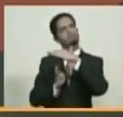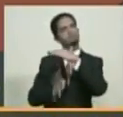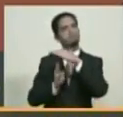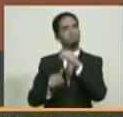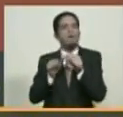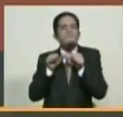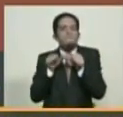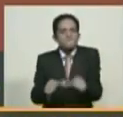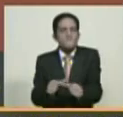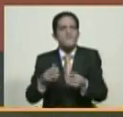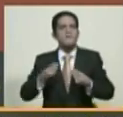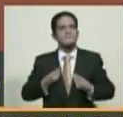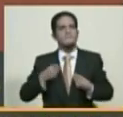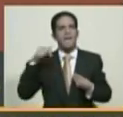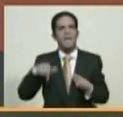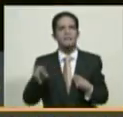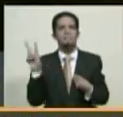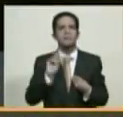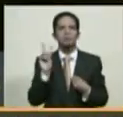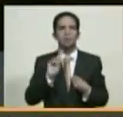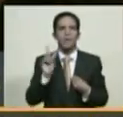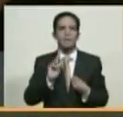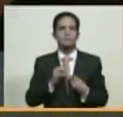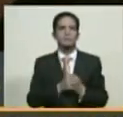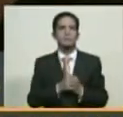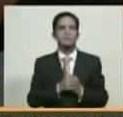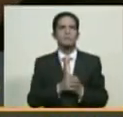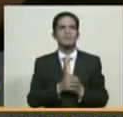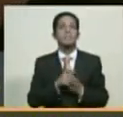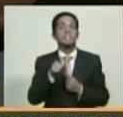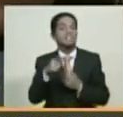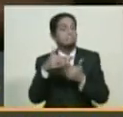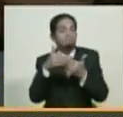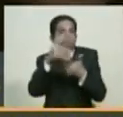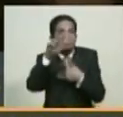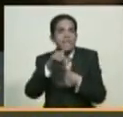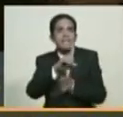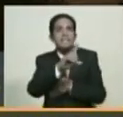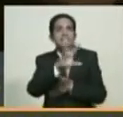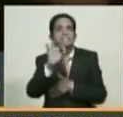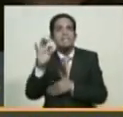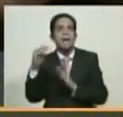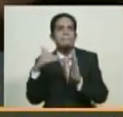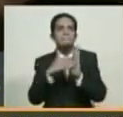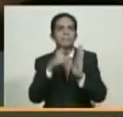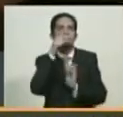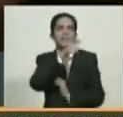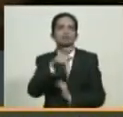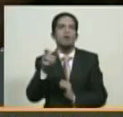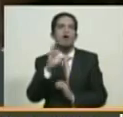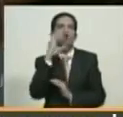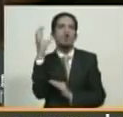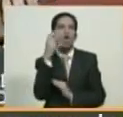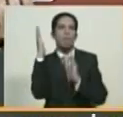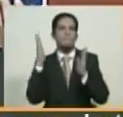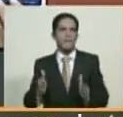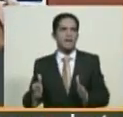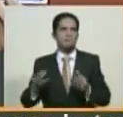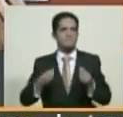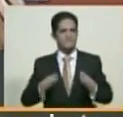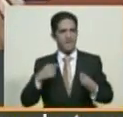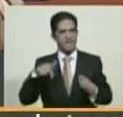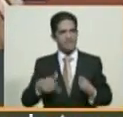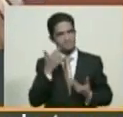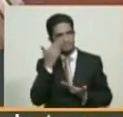país, ha aumentado la cifra estos últimos años, superan los 100.000 por año. Aquí está.